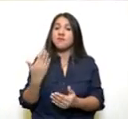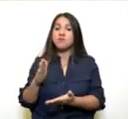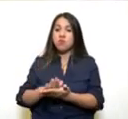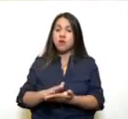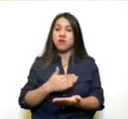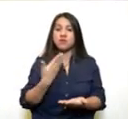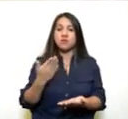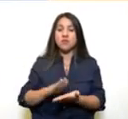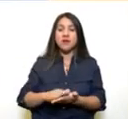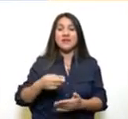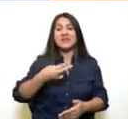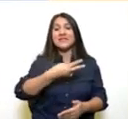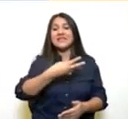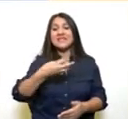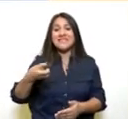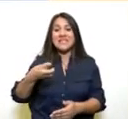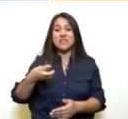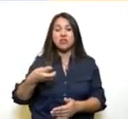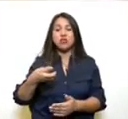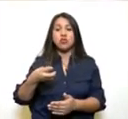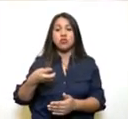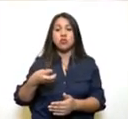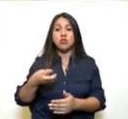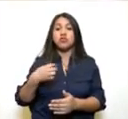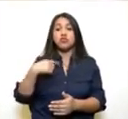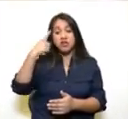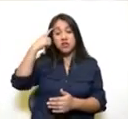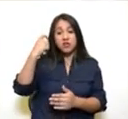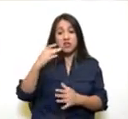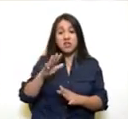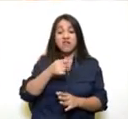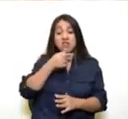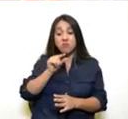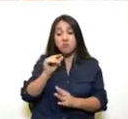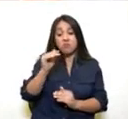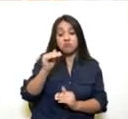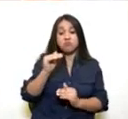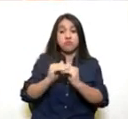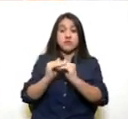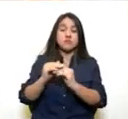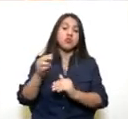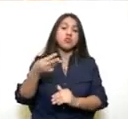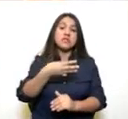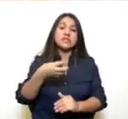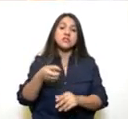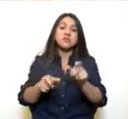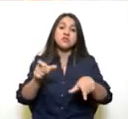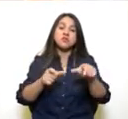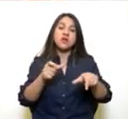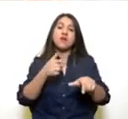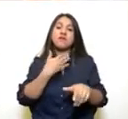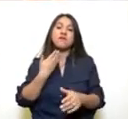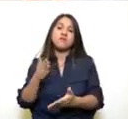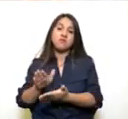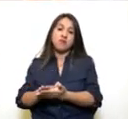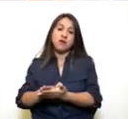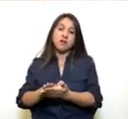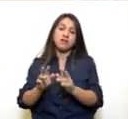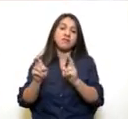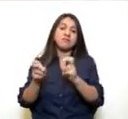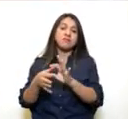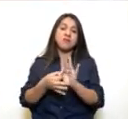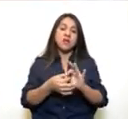300 falleció en la ministra sólo vamos a llegar a eso espero estar equivocada pero nos estamos acercando